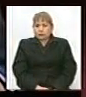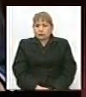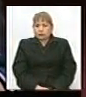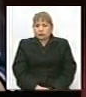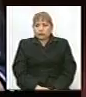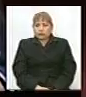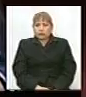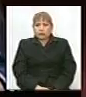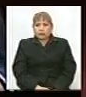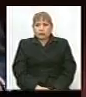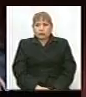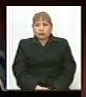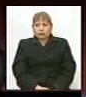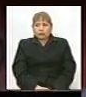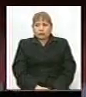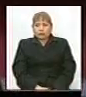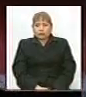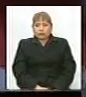congresista Lluvies.